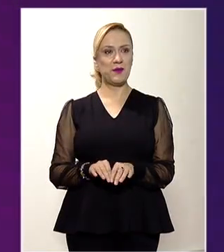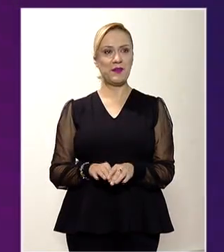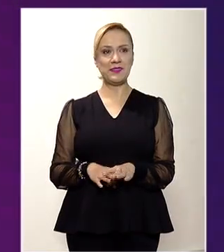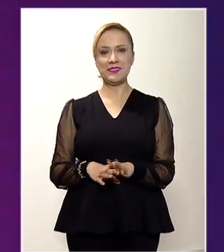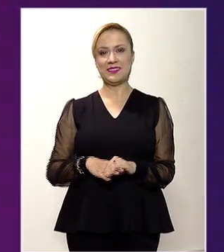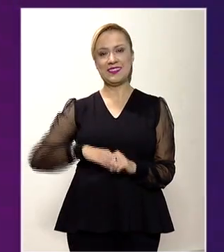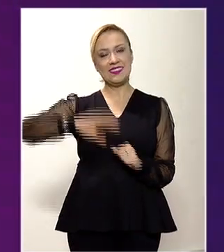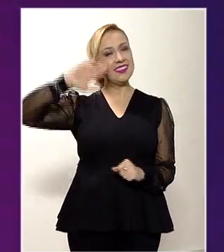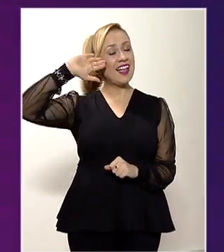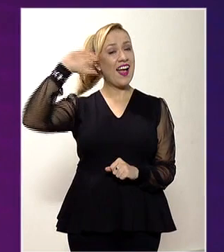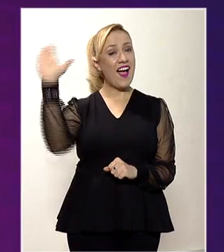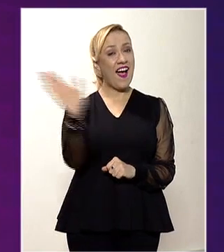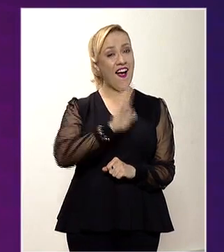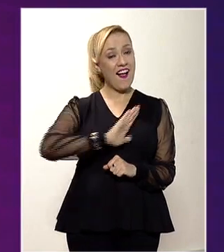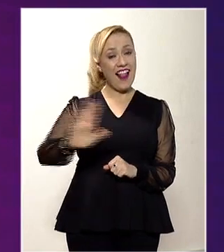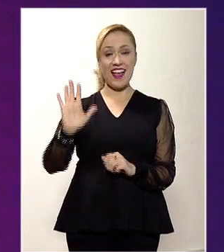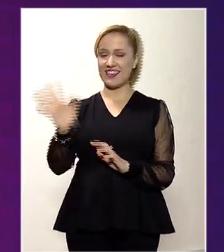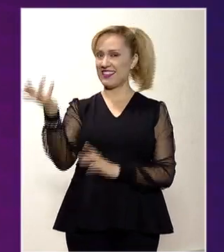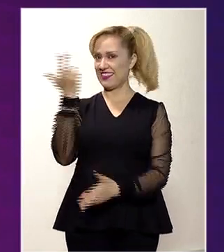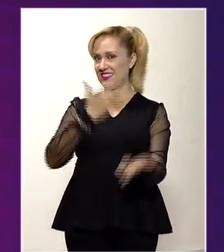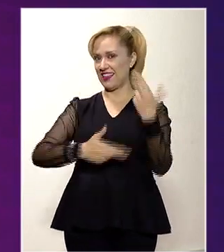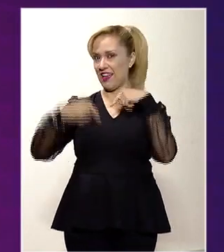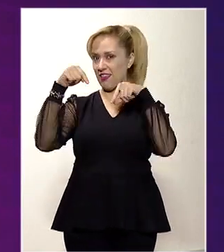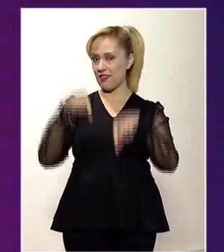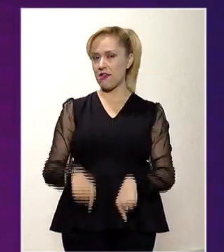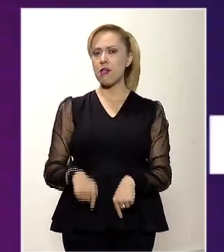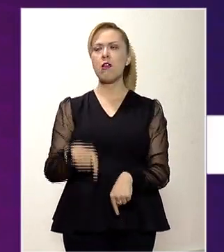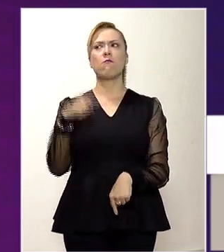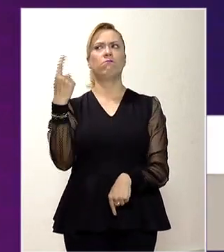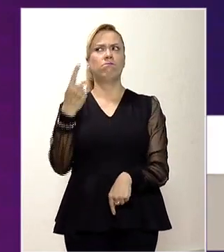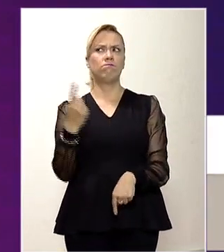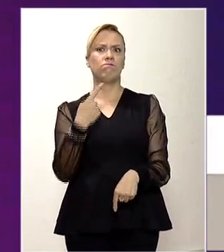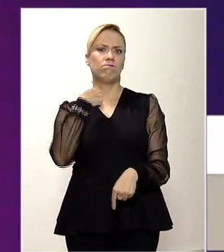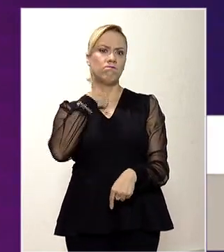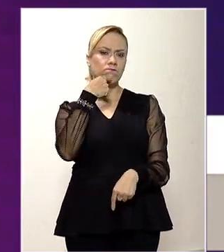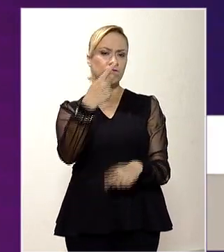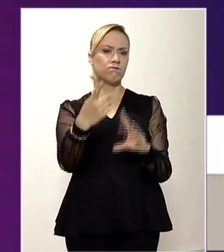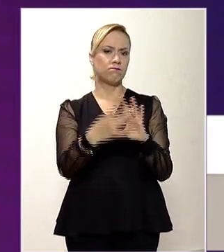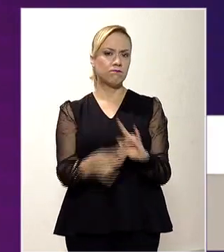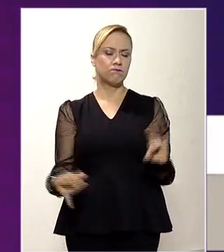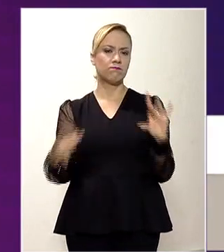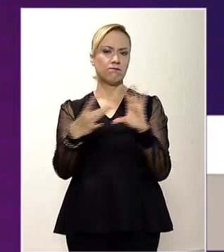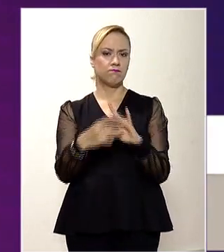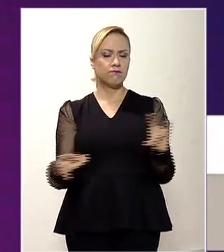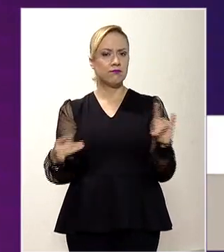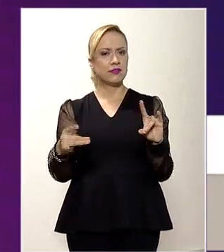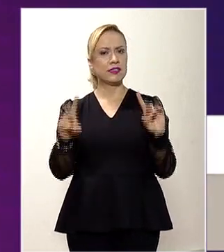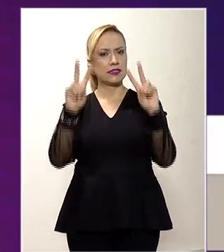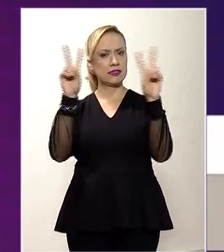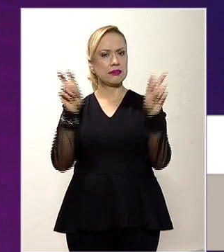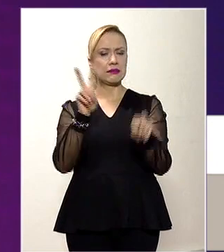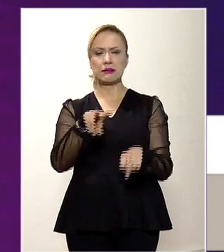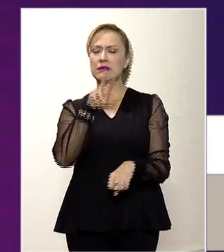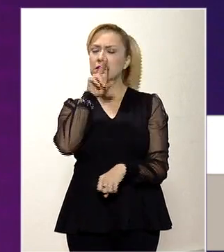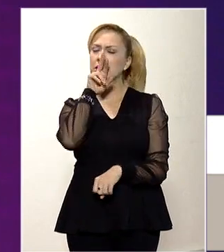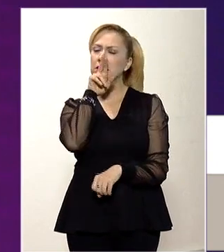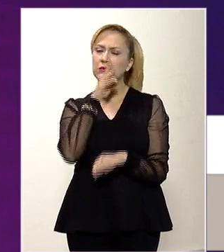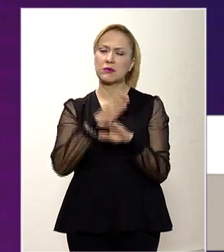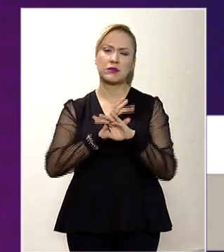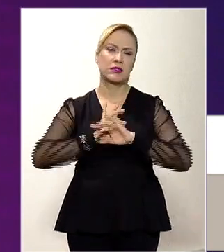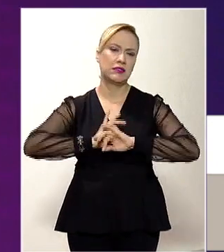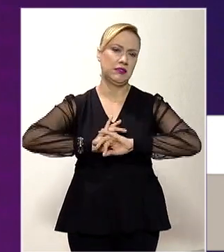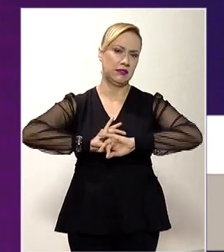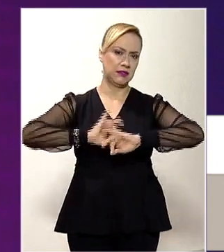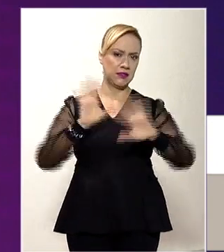Hola, ya volvemos a su programa Tus Derechos. Les recuerdo que estamos platicando sobre un fenómeno muy preocupante, muy delicado